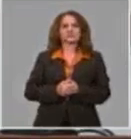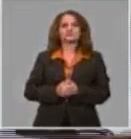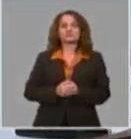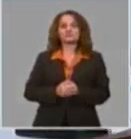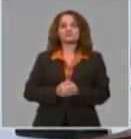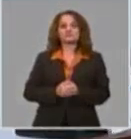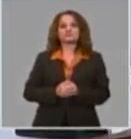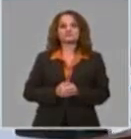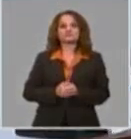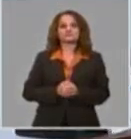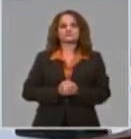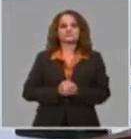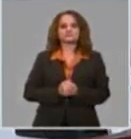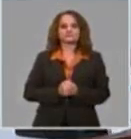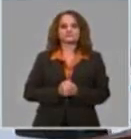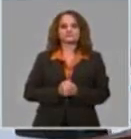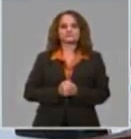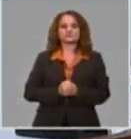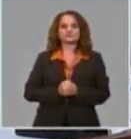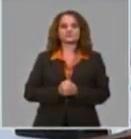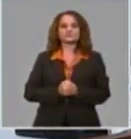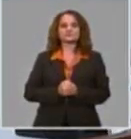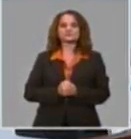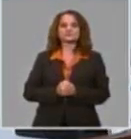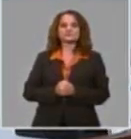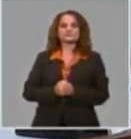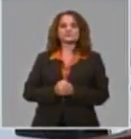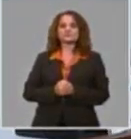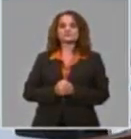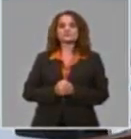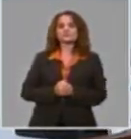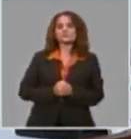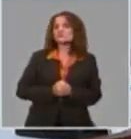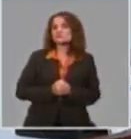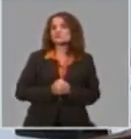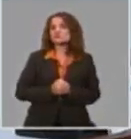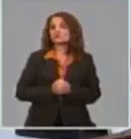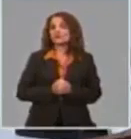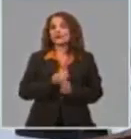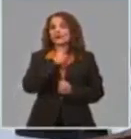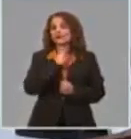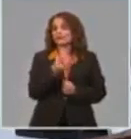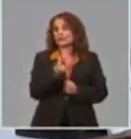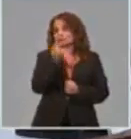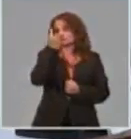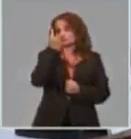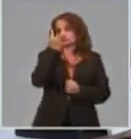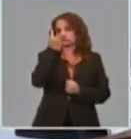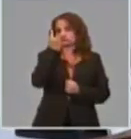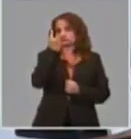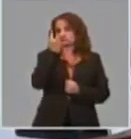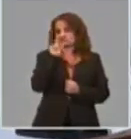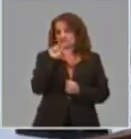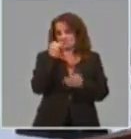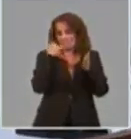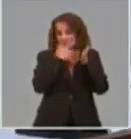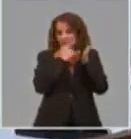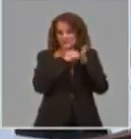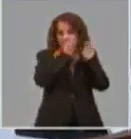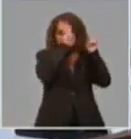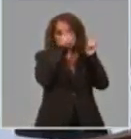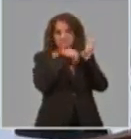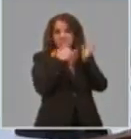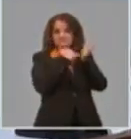trabajador. Uno de los argumentos que están dando, que puede conmover mucho y que es una falsedad, es decir